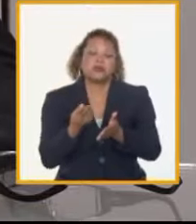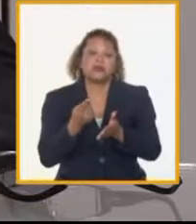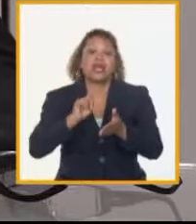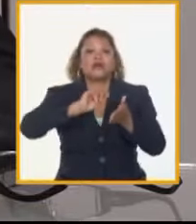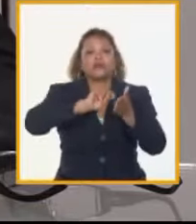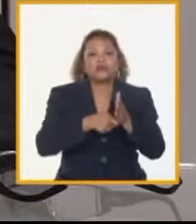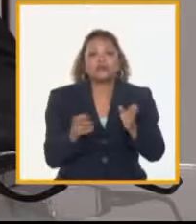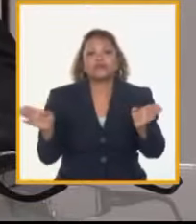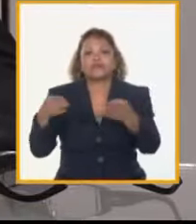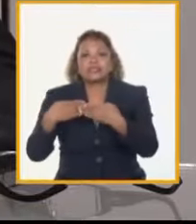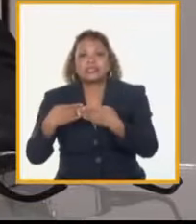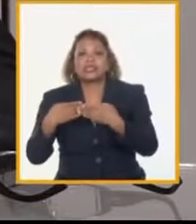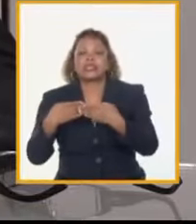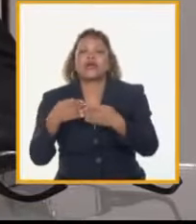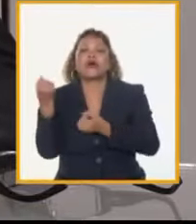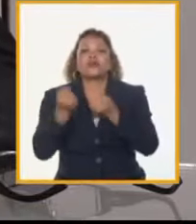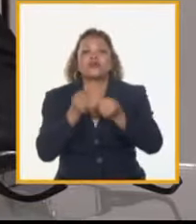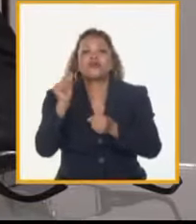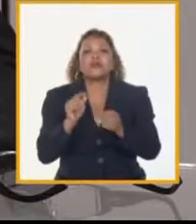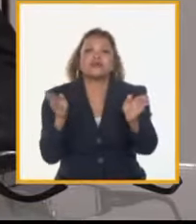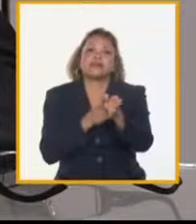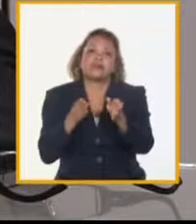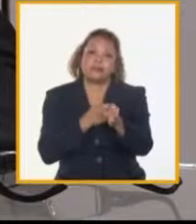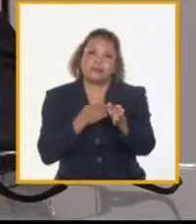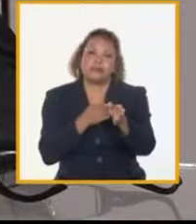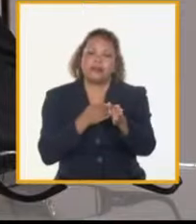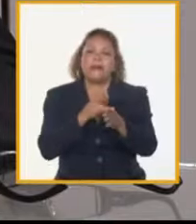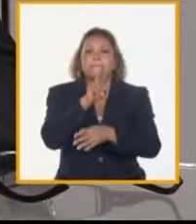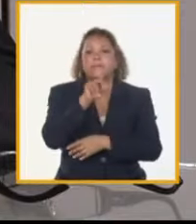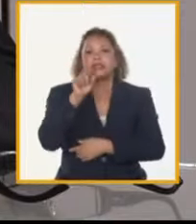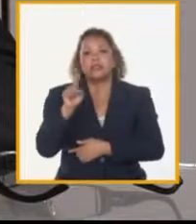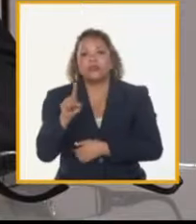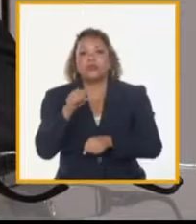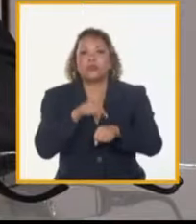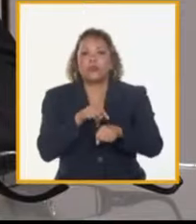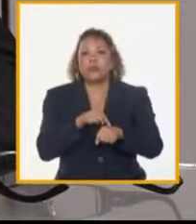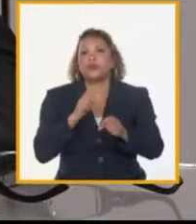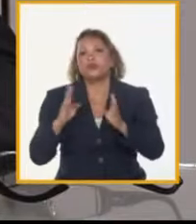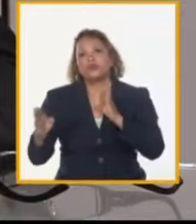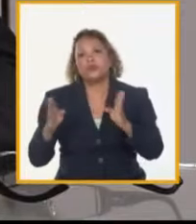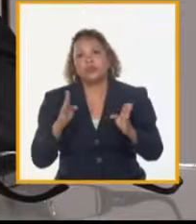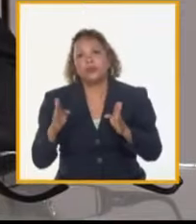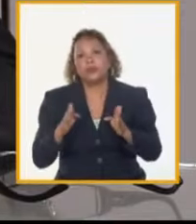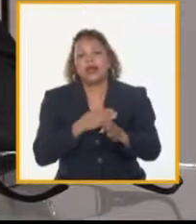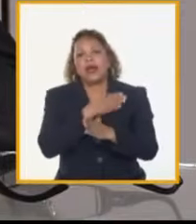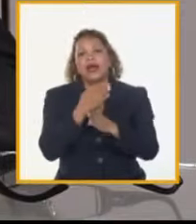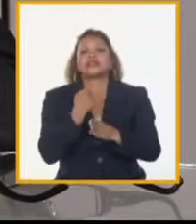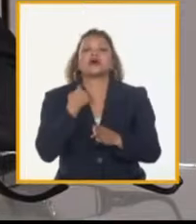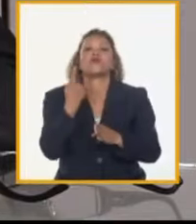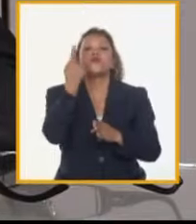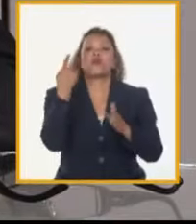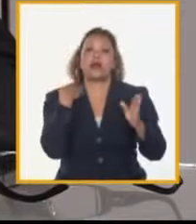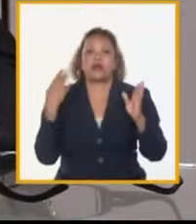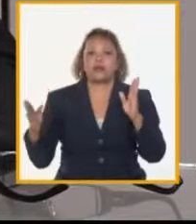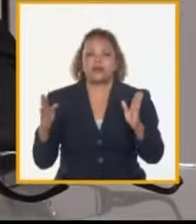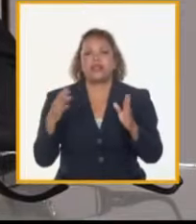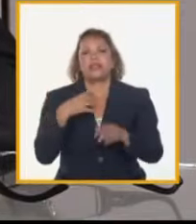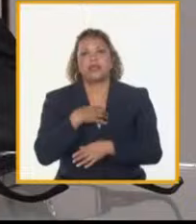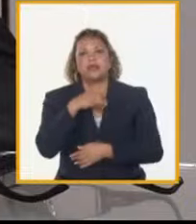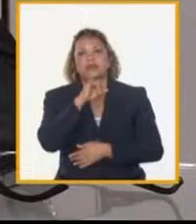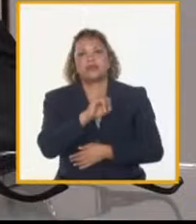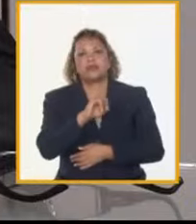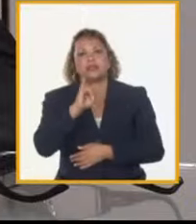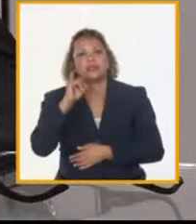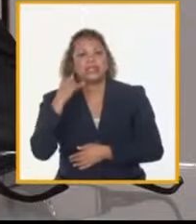cerrados definitivamente por disciplina. Hay 21 temporalmente hasta un año y hay 60 y pico medidas